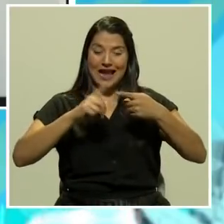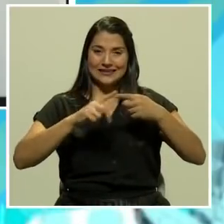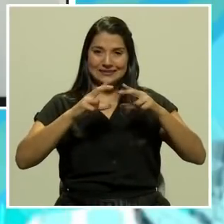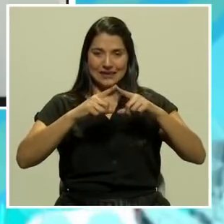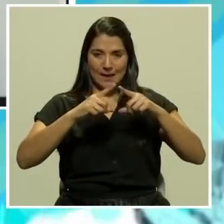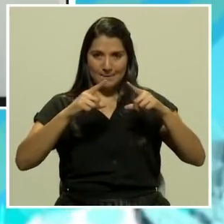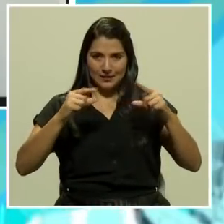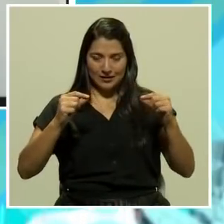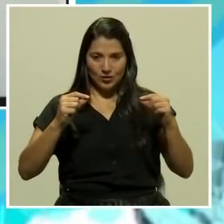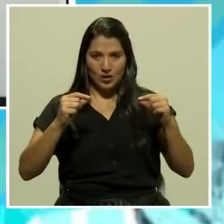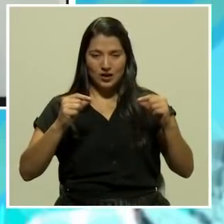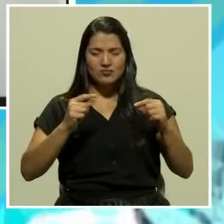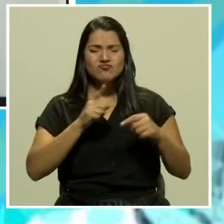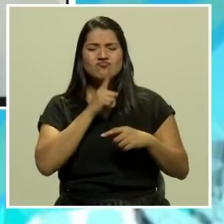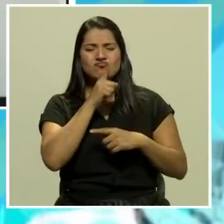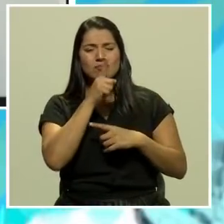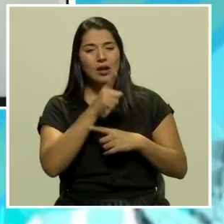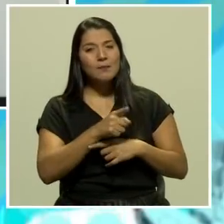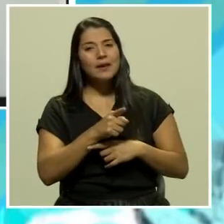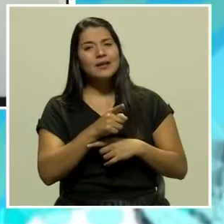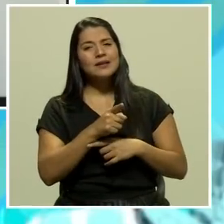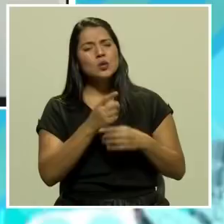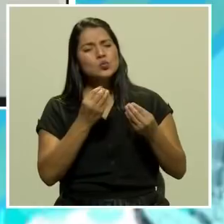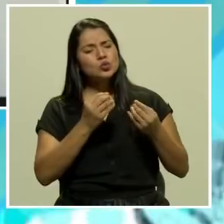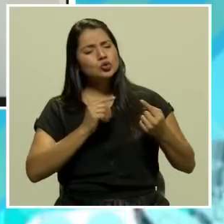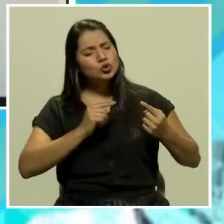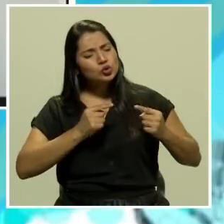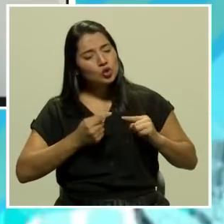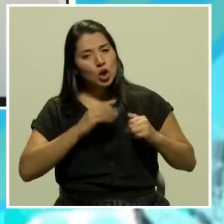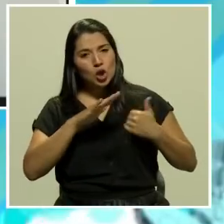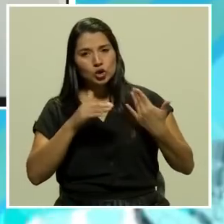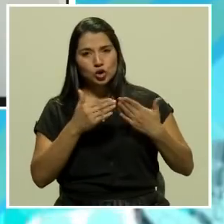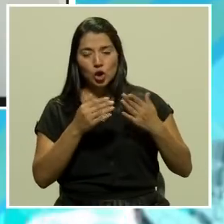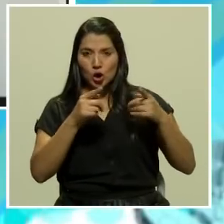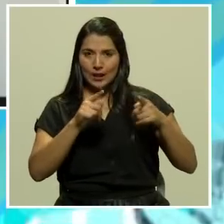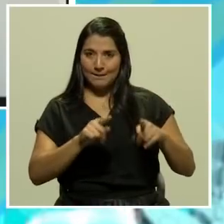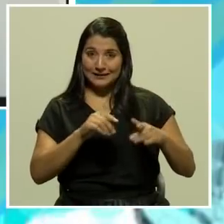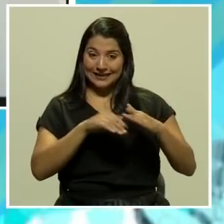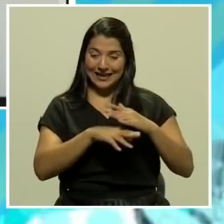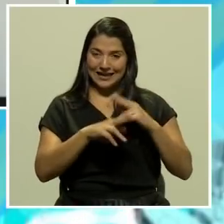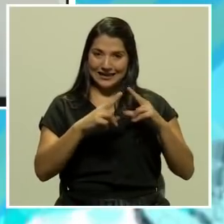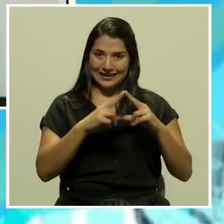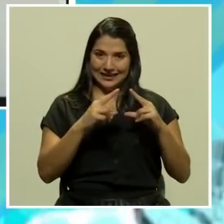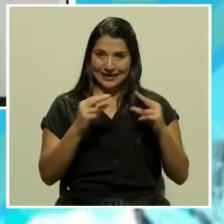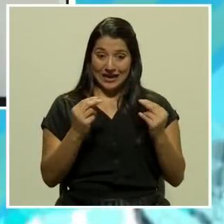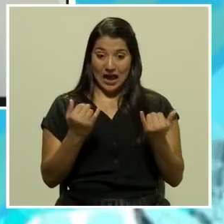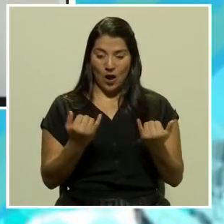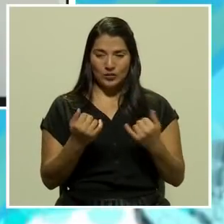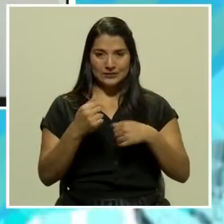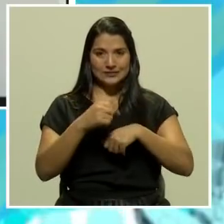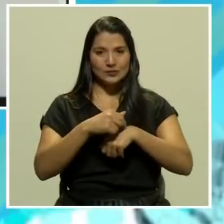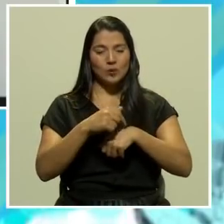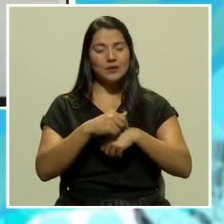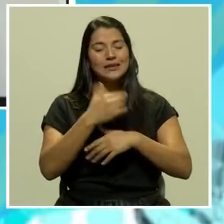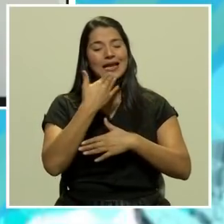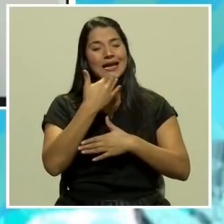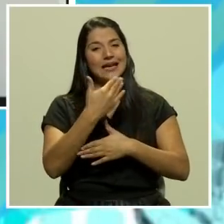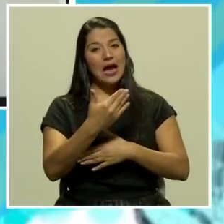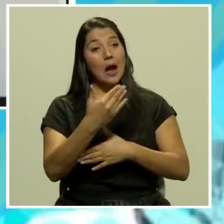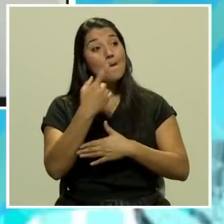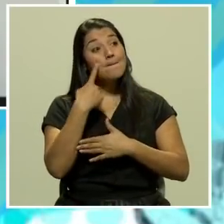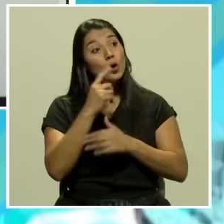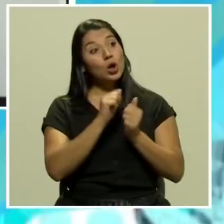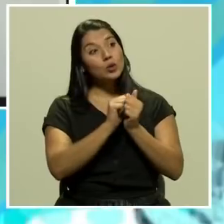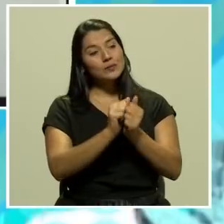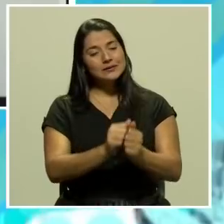Managua. Sinceramente, muy doloroso lo que está ocurriendo en Nicaragua en estos momentos. Gracias por estar